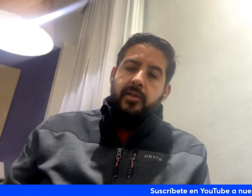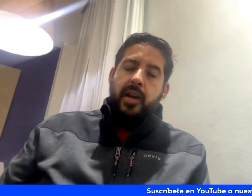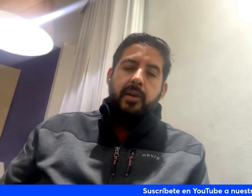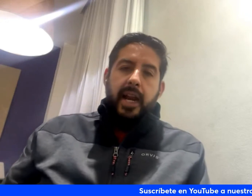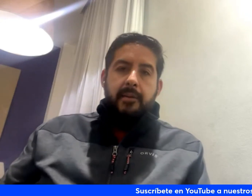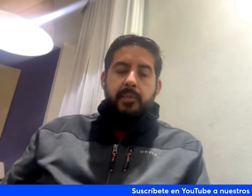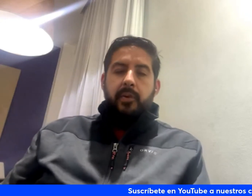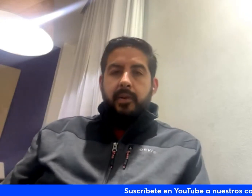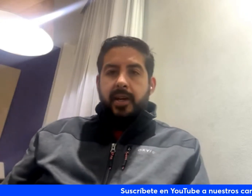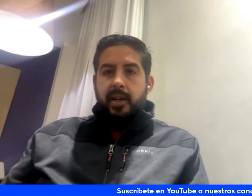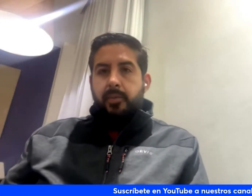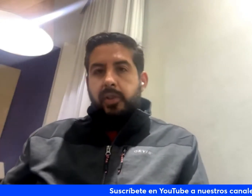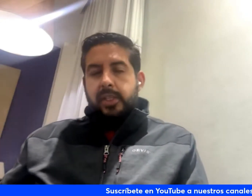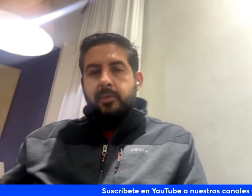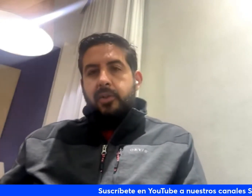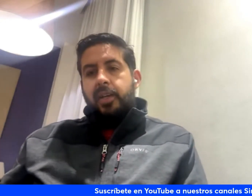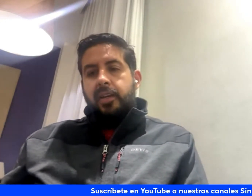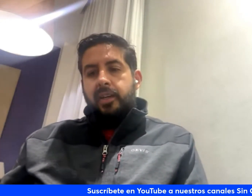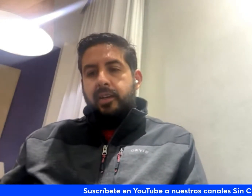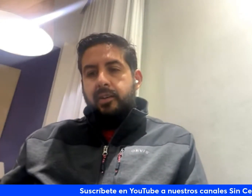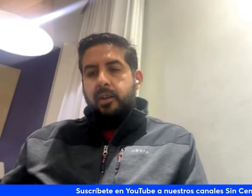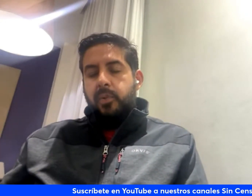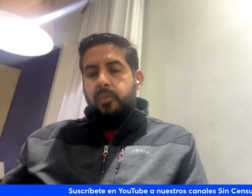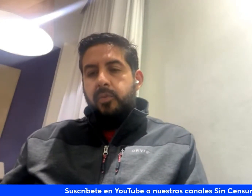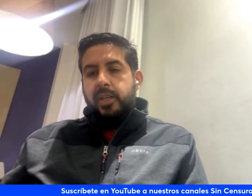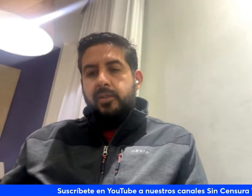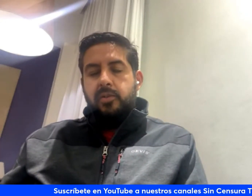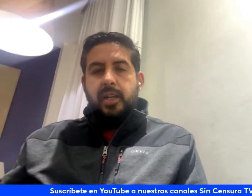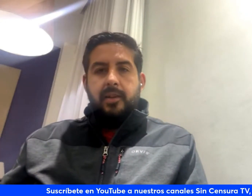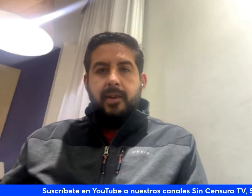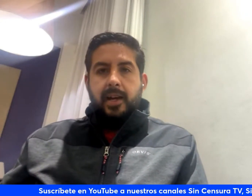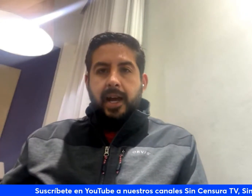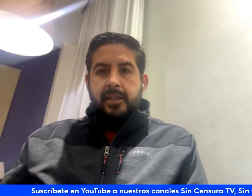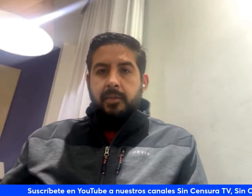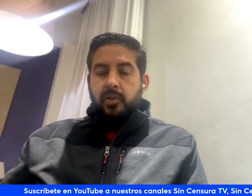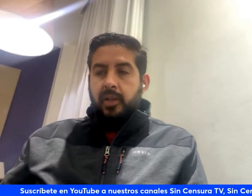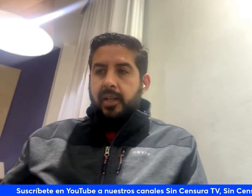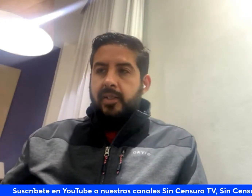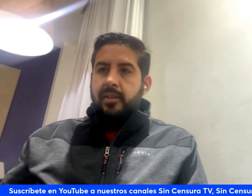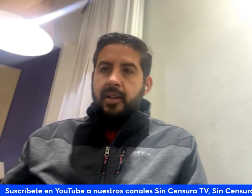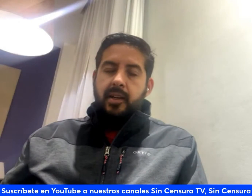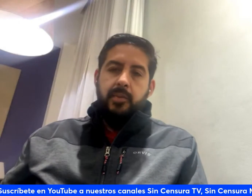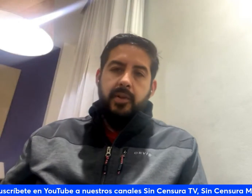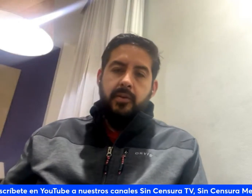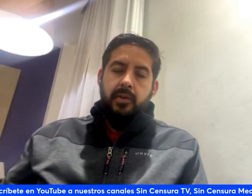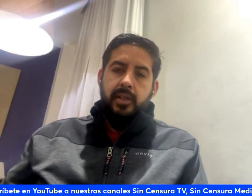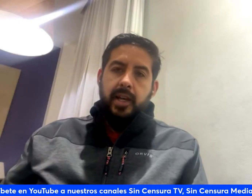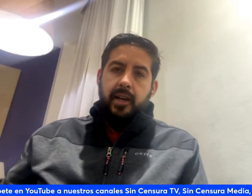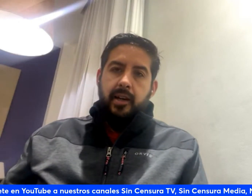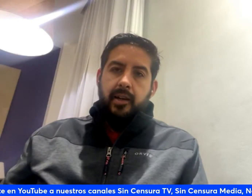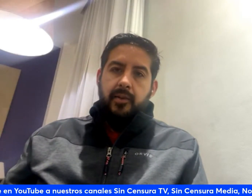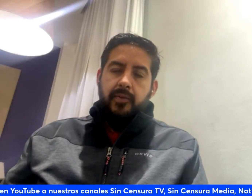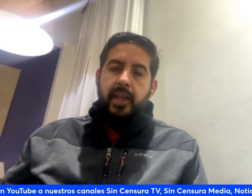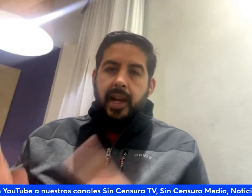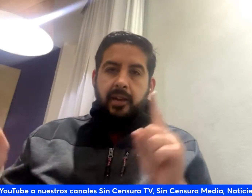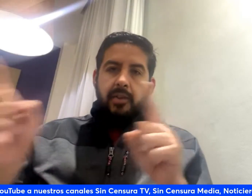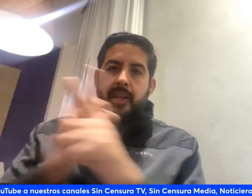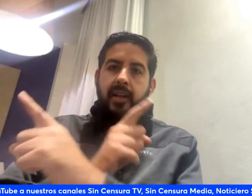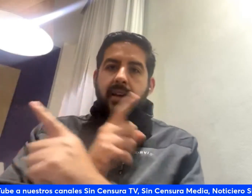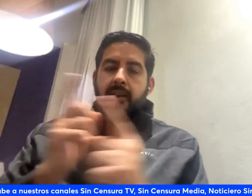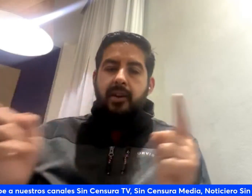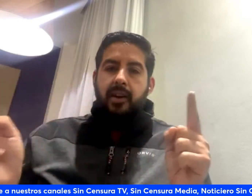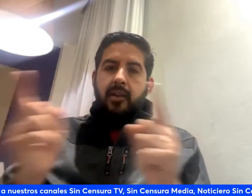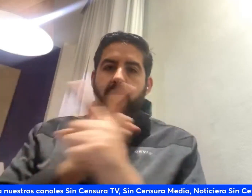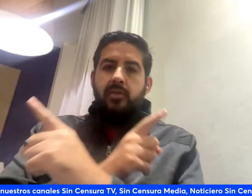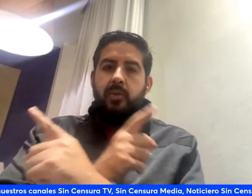algo en relación al grave problema de nepotismo que el propio ministro Saldívar aceptó que existe en el Poder Judicial Federal,